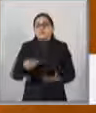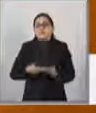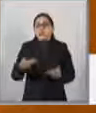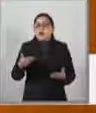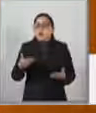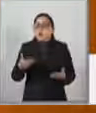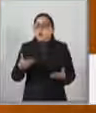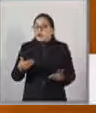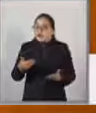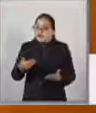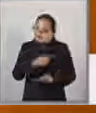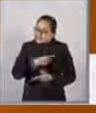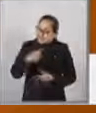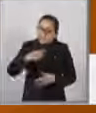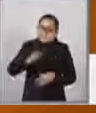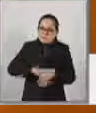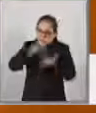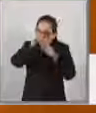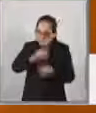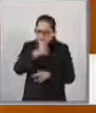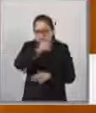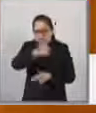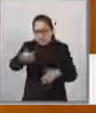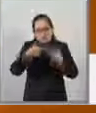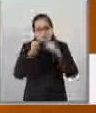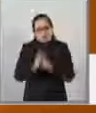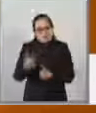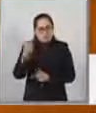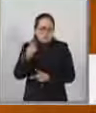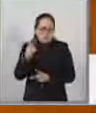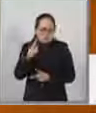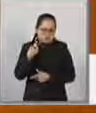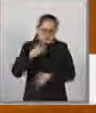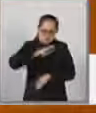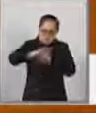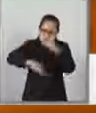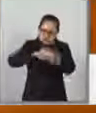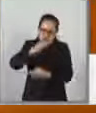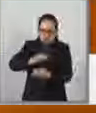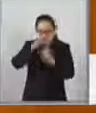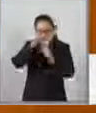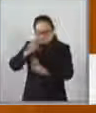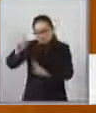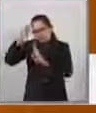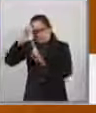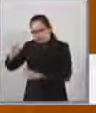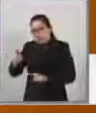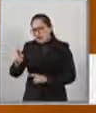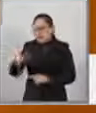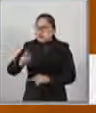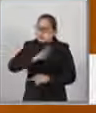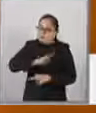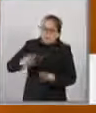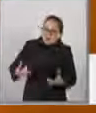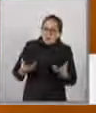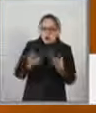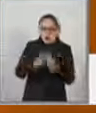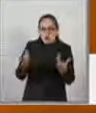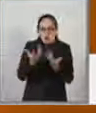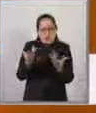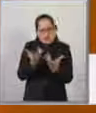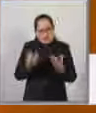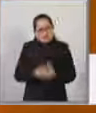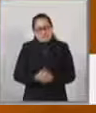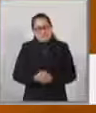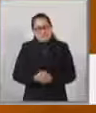mayor respeto entre las bancadas y que exista también esa disposición de construir en equipo. Por